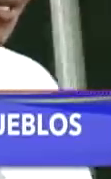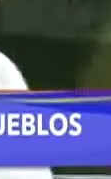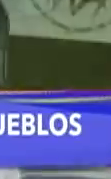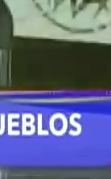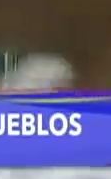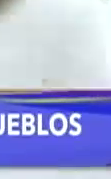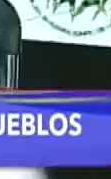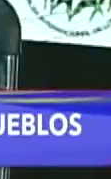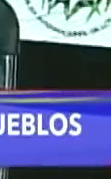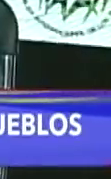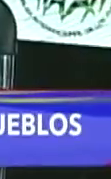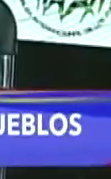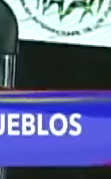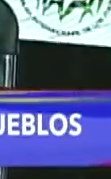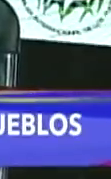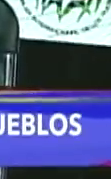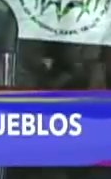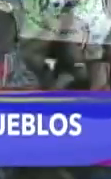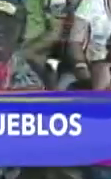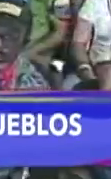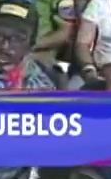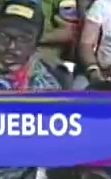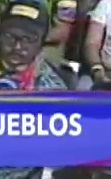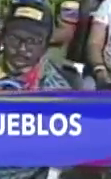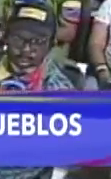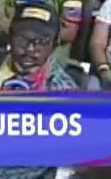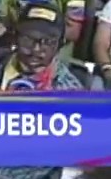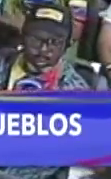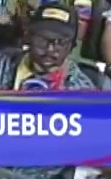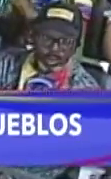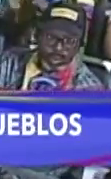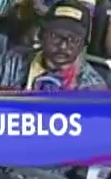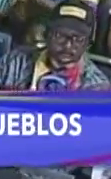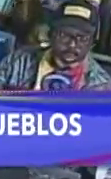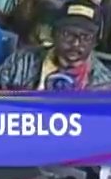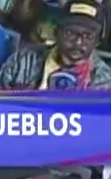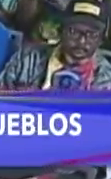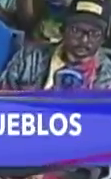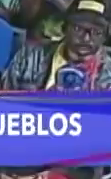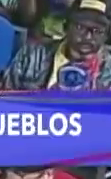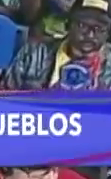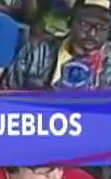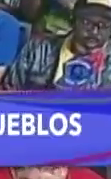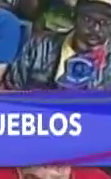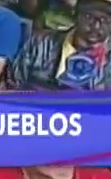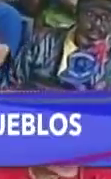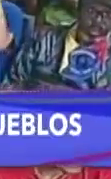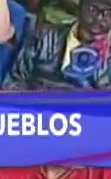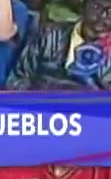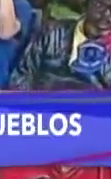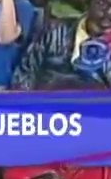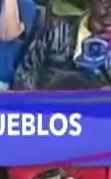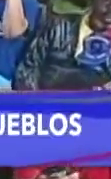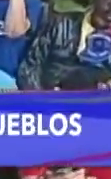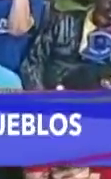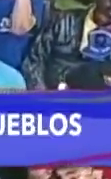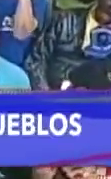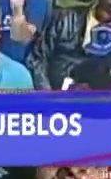mí es un honor poder decir abajo el imperialismo abajo muchas gracias compañera por esas palabras